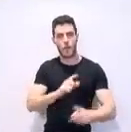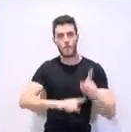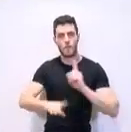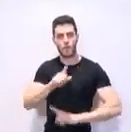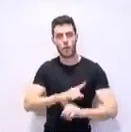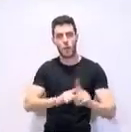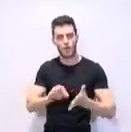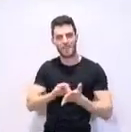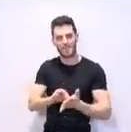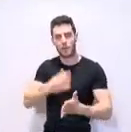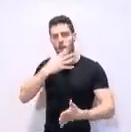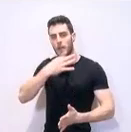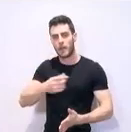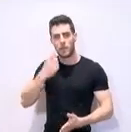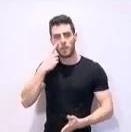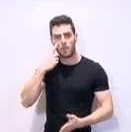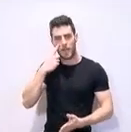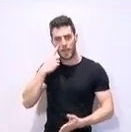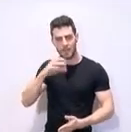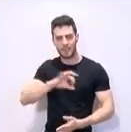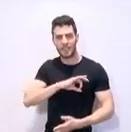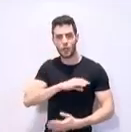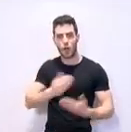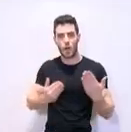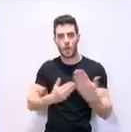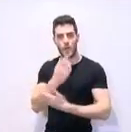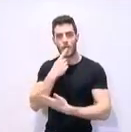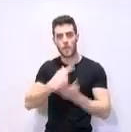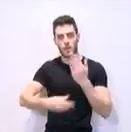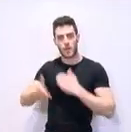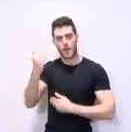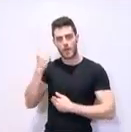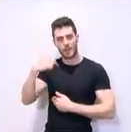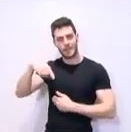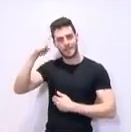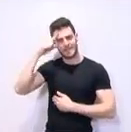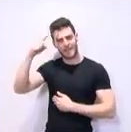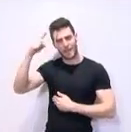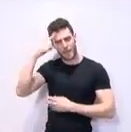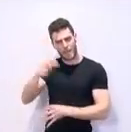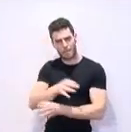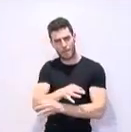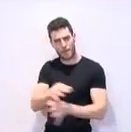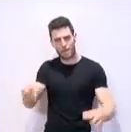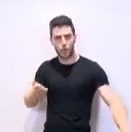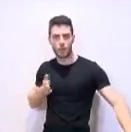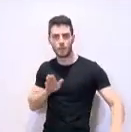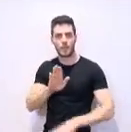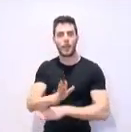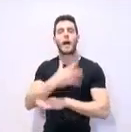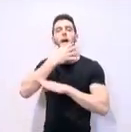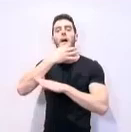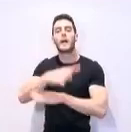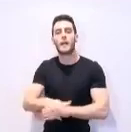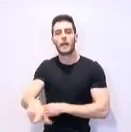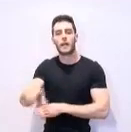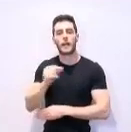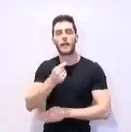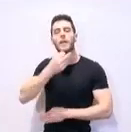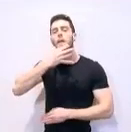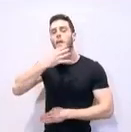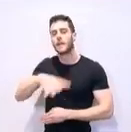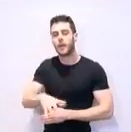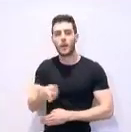Mire, decía el otro día la señora Yolanda Díaz que ella sabía muy bien a quién representaba y quién la había elegido.